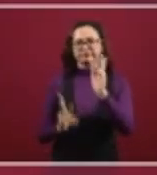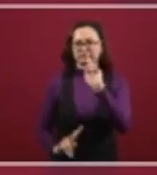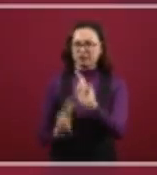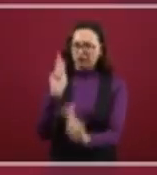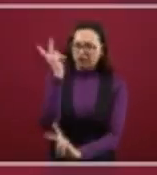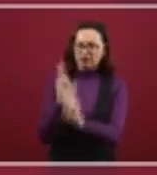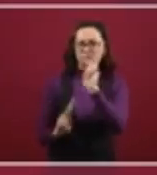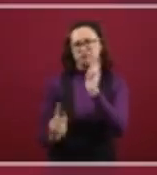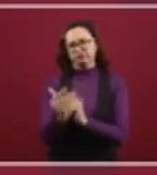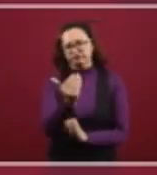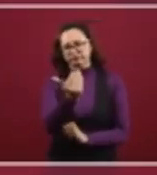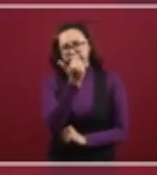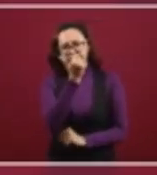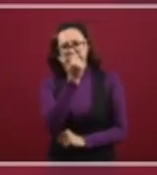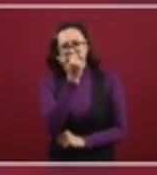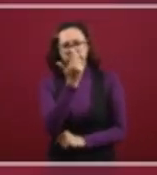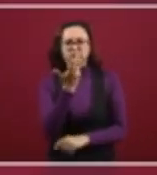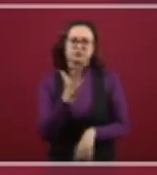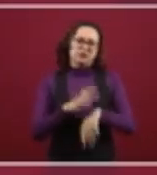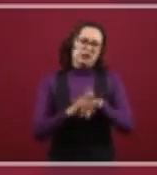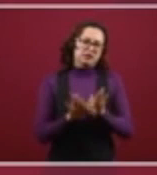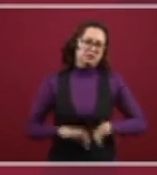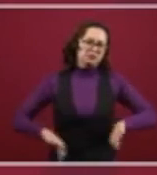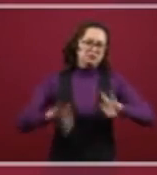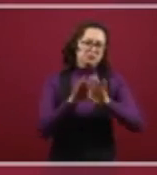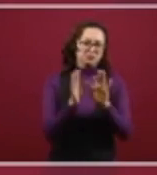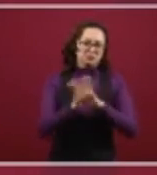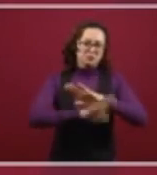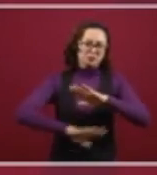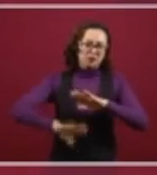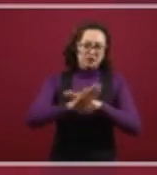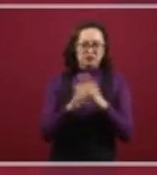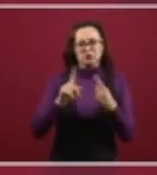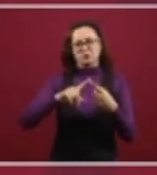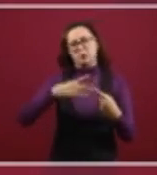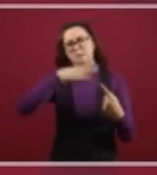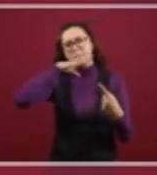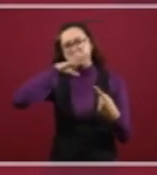sobre todo los básicos, maíz